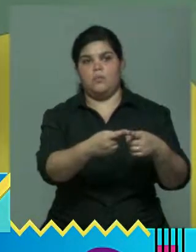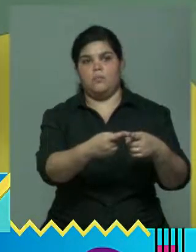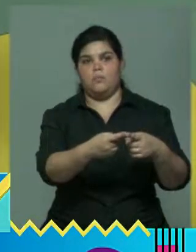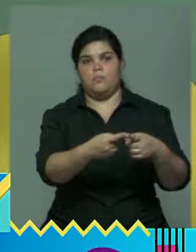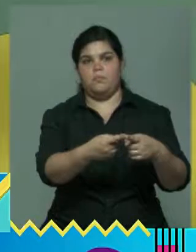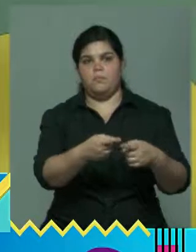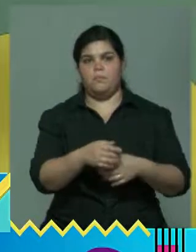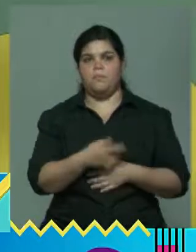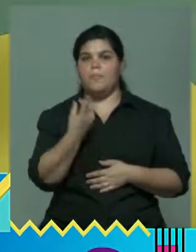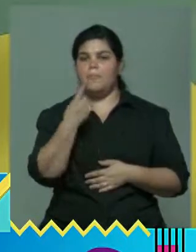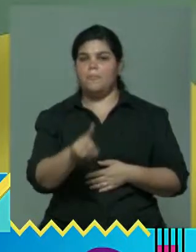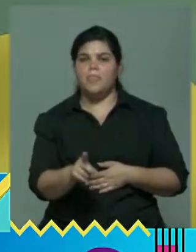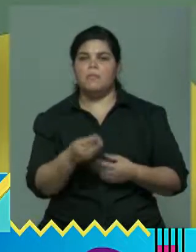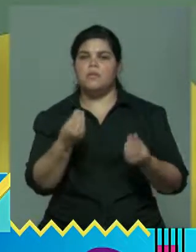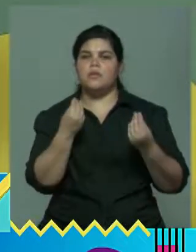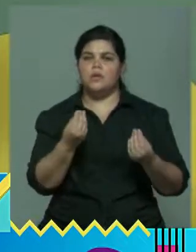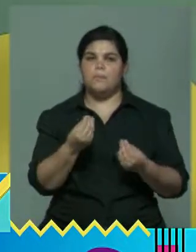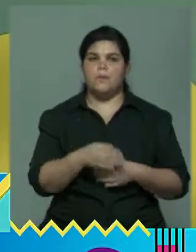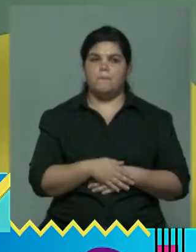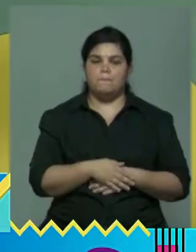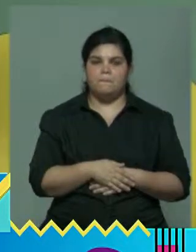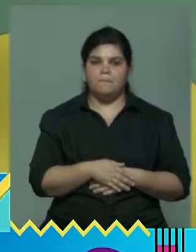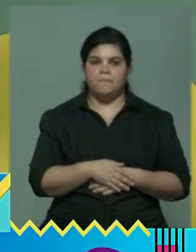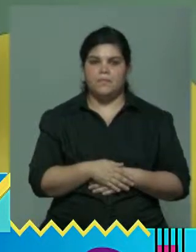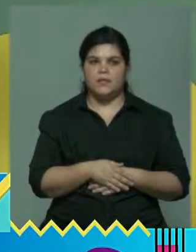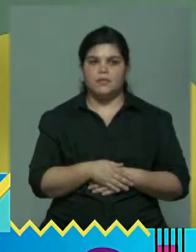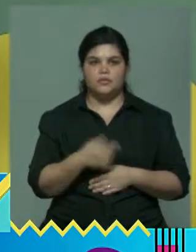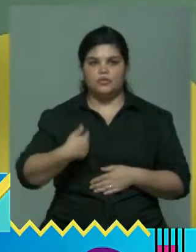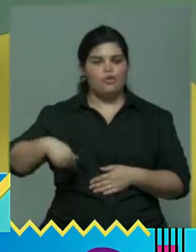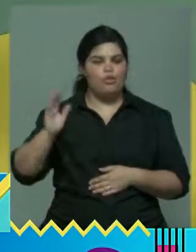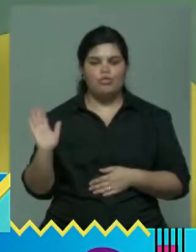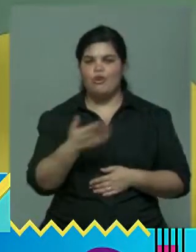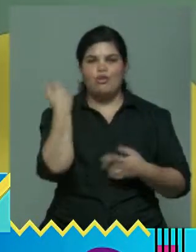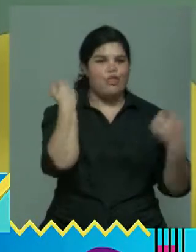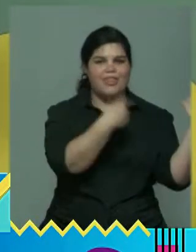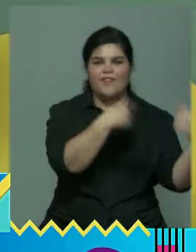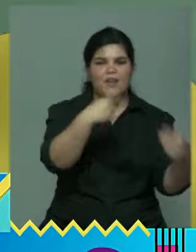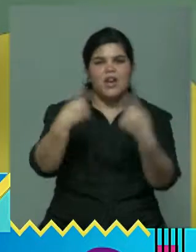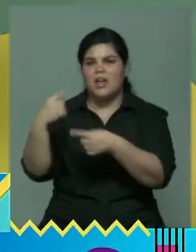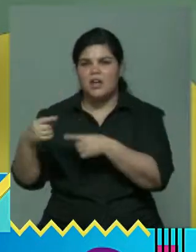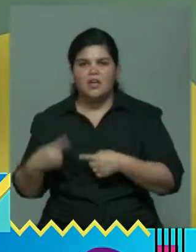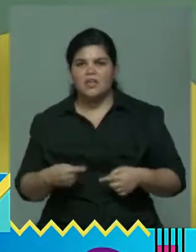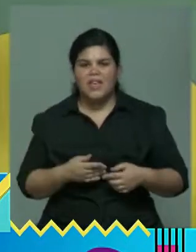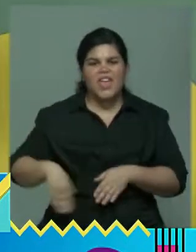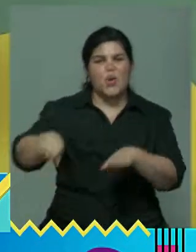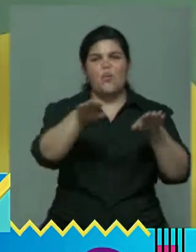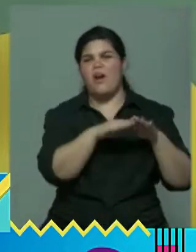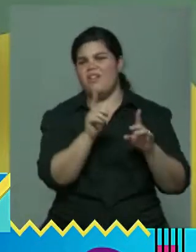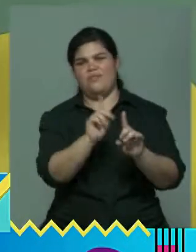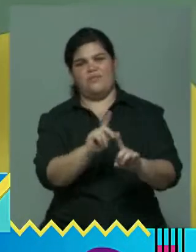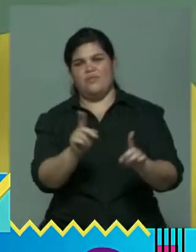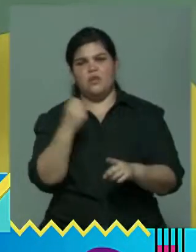de color celeste y rosado, sino que somos una variedad, digamos, y en esto la diversidad tiene mucho para decir.